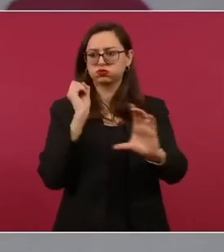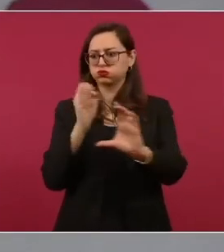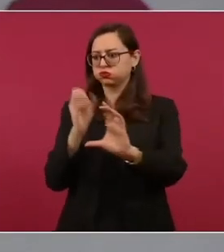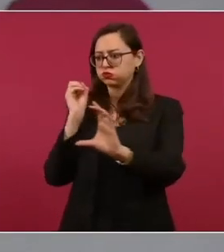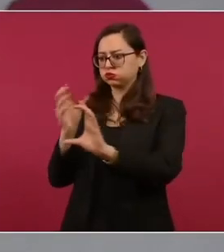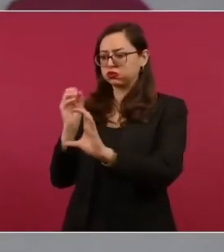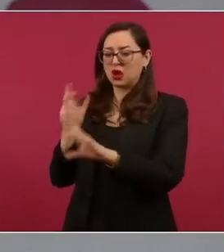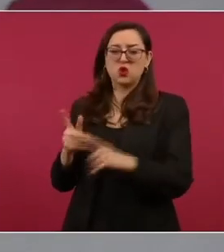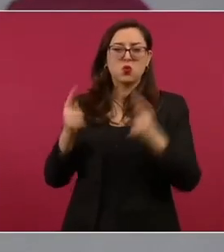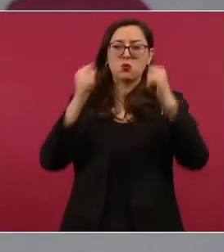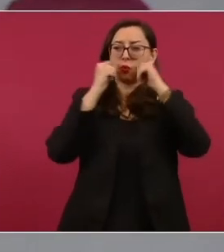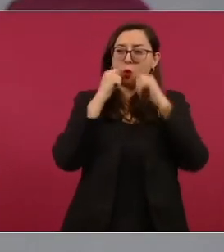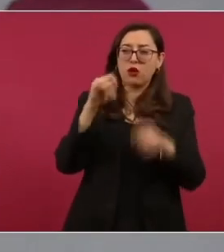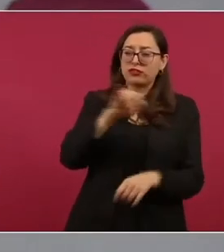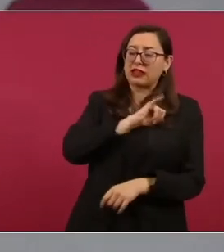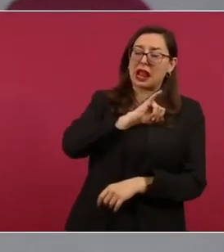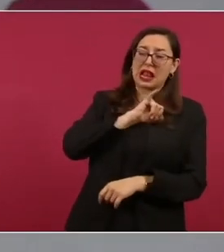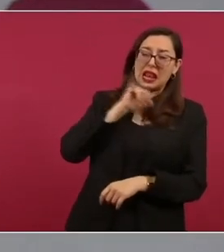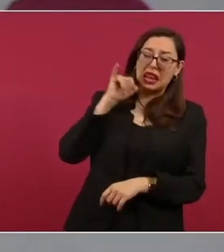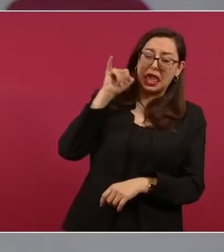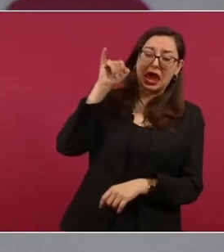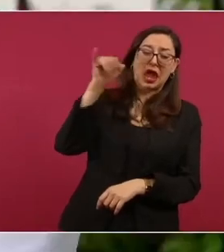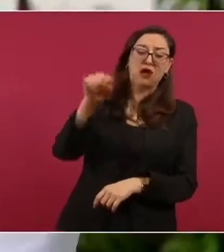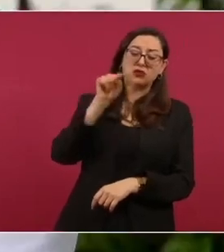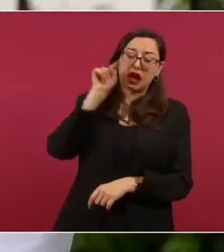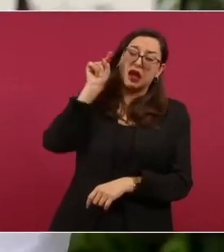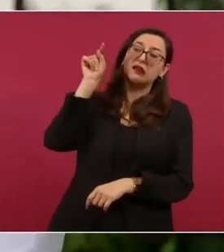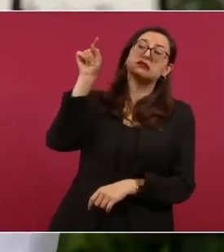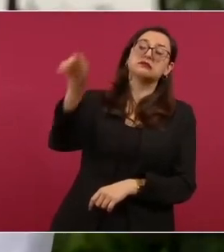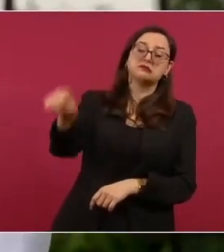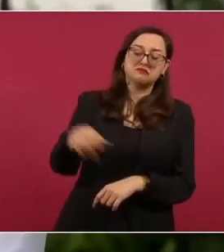hasta las zonas más apartadas